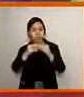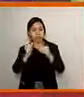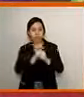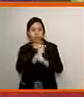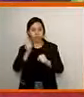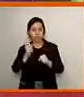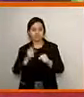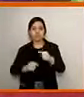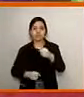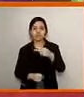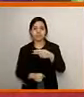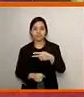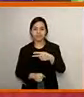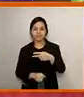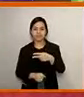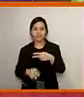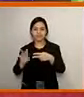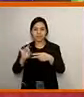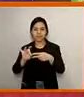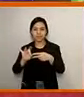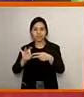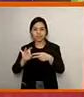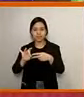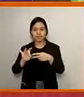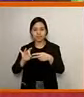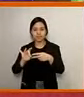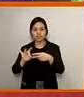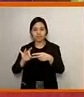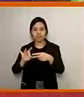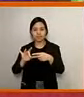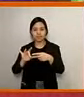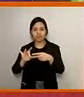dígito. 8, segundo dígito.